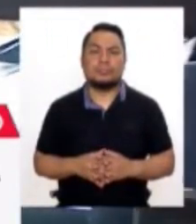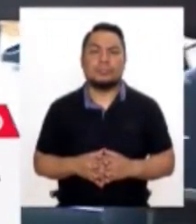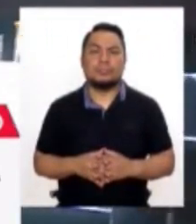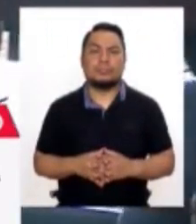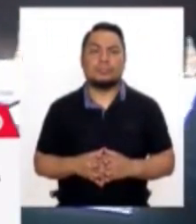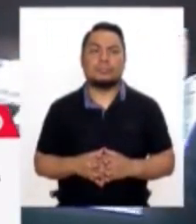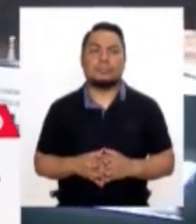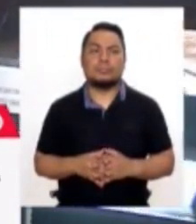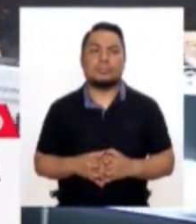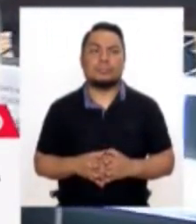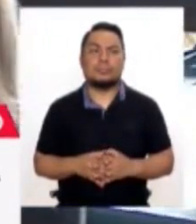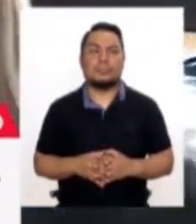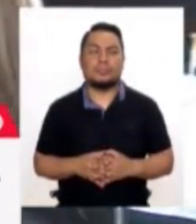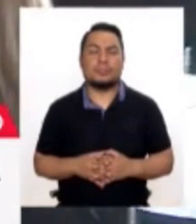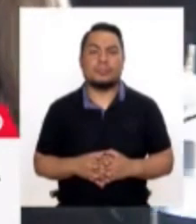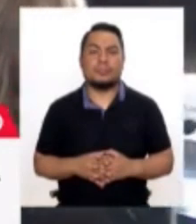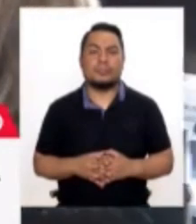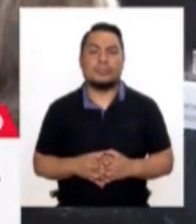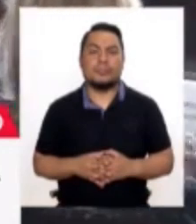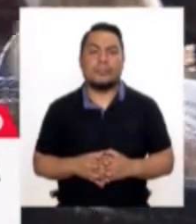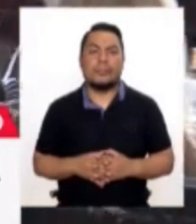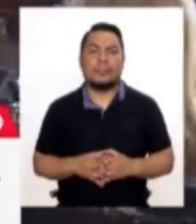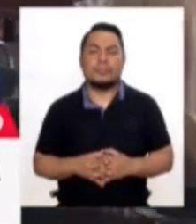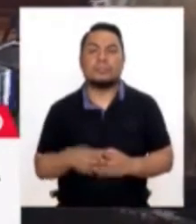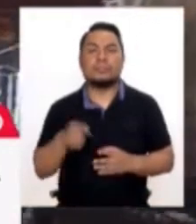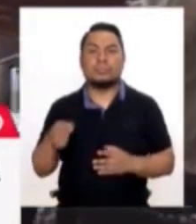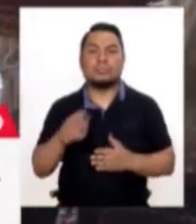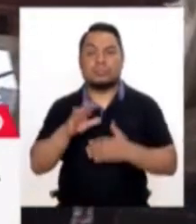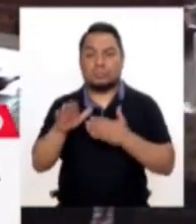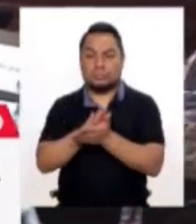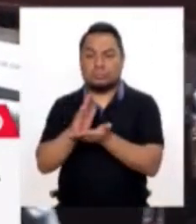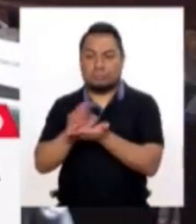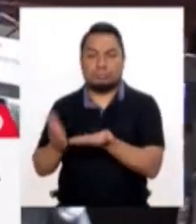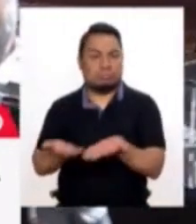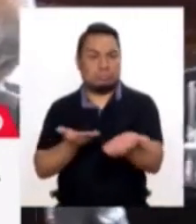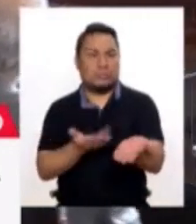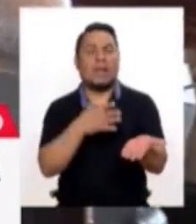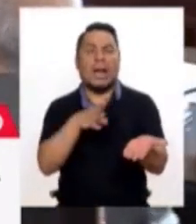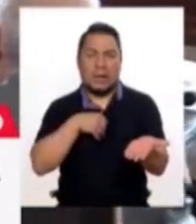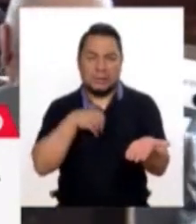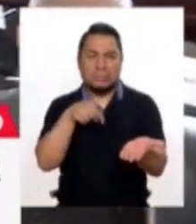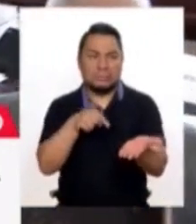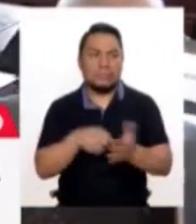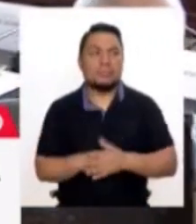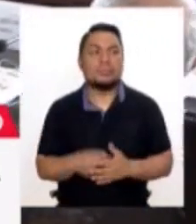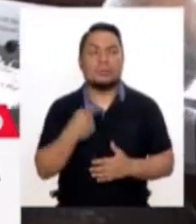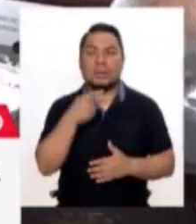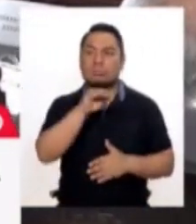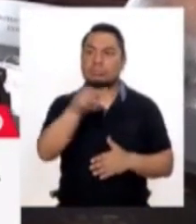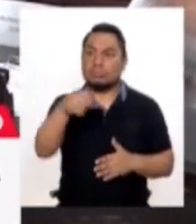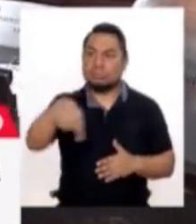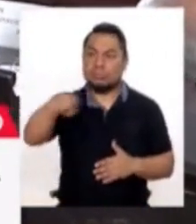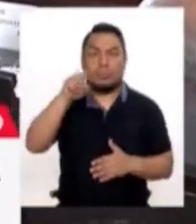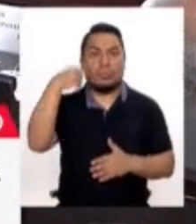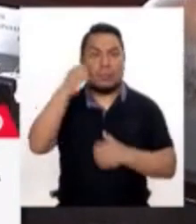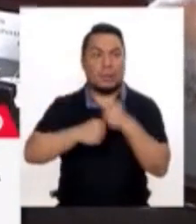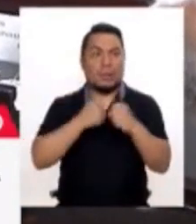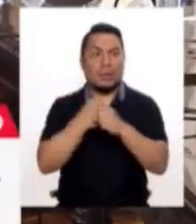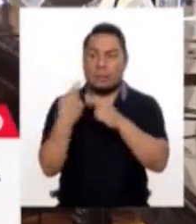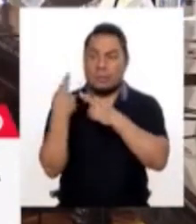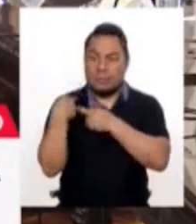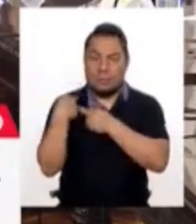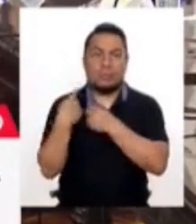Que respaldan a esta agenda que le acaban de entregar y además hizo un llamado a las autoridades que van a asumir el próximo año